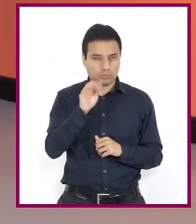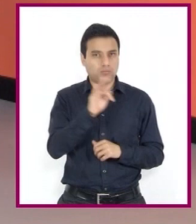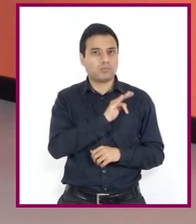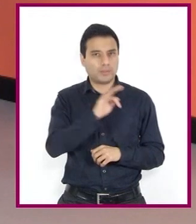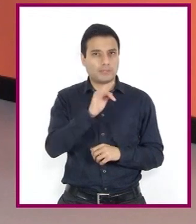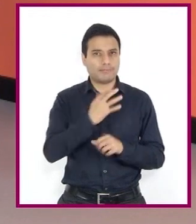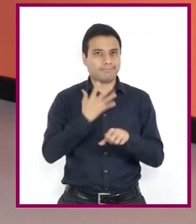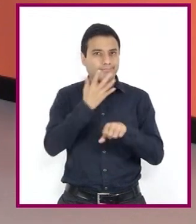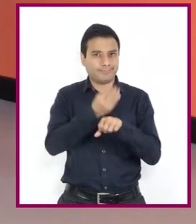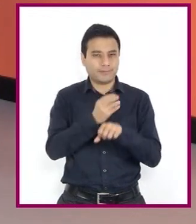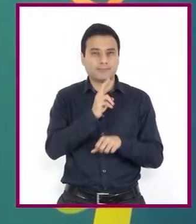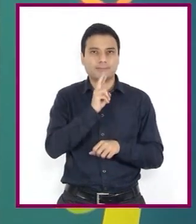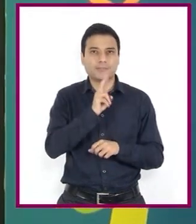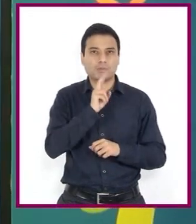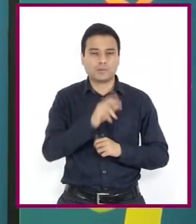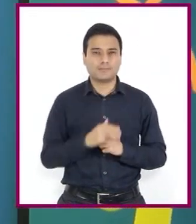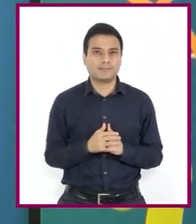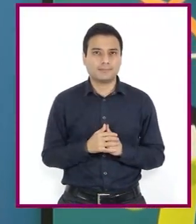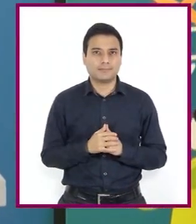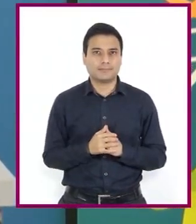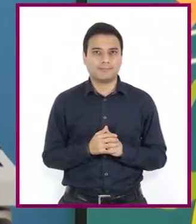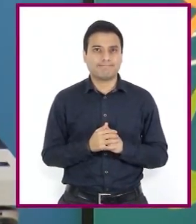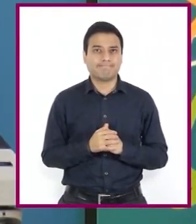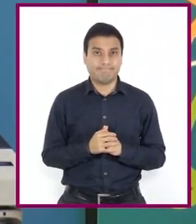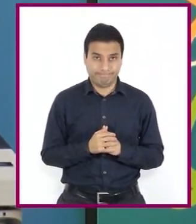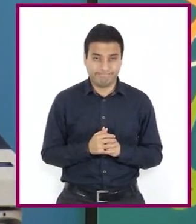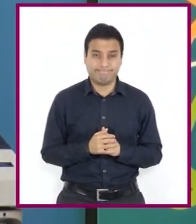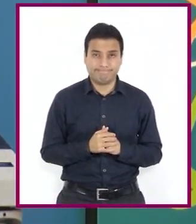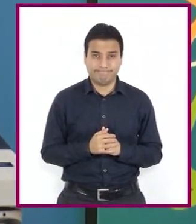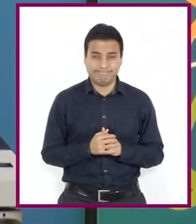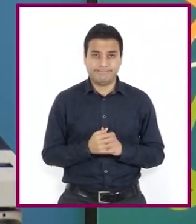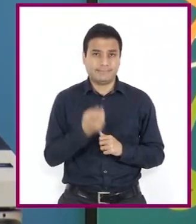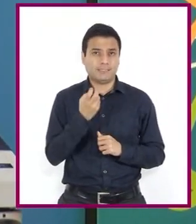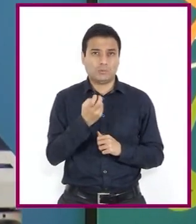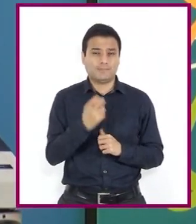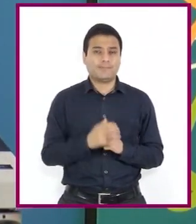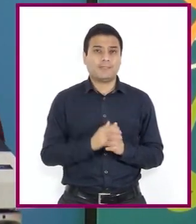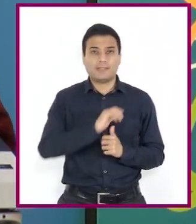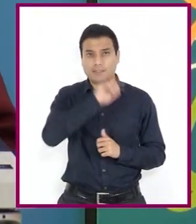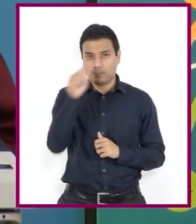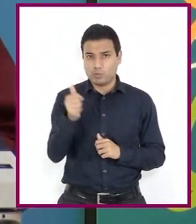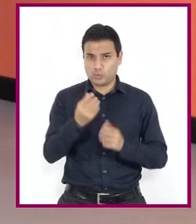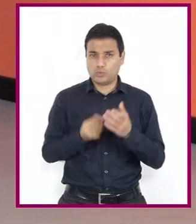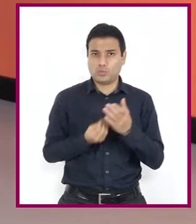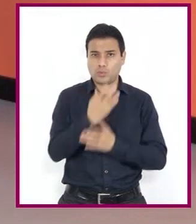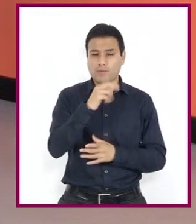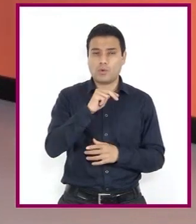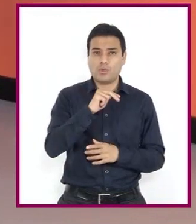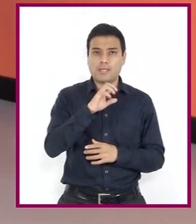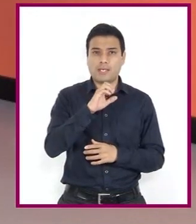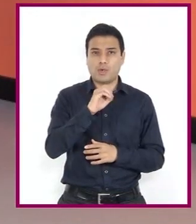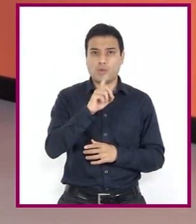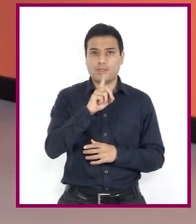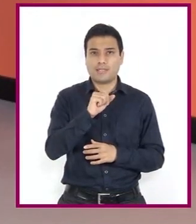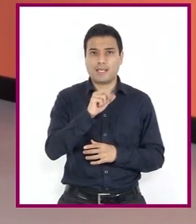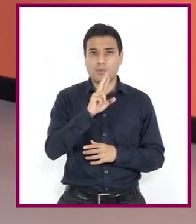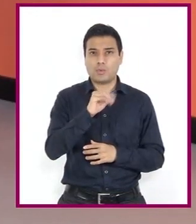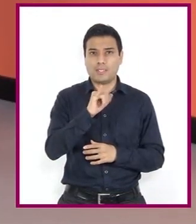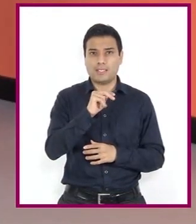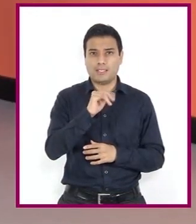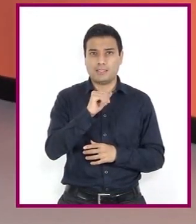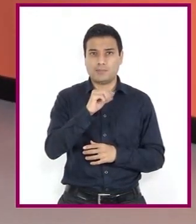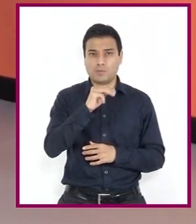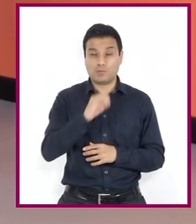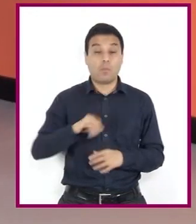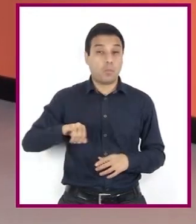ciencia, ejemplificado por el neodarwinismo, que sustituyó sus ideas. Muy interesante.